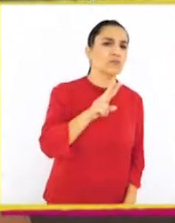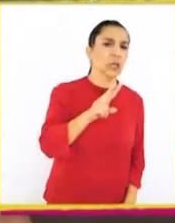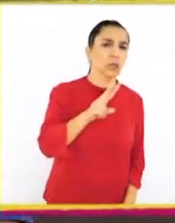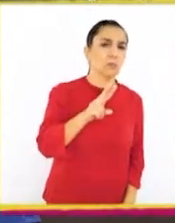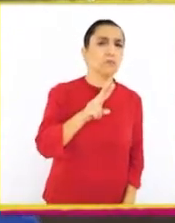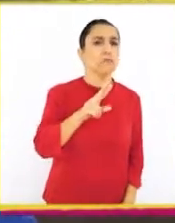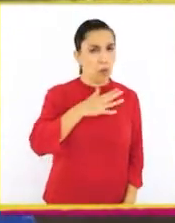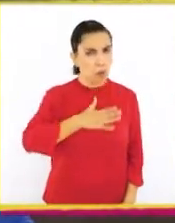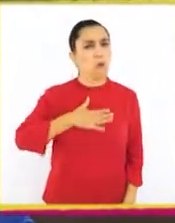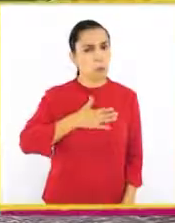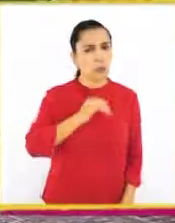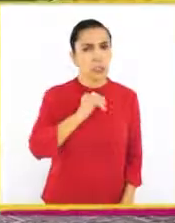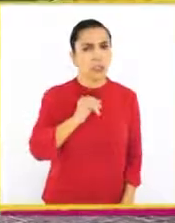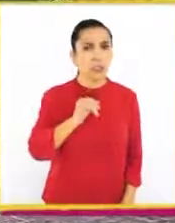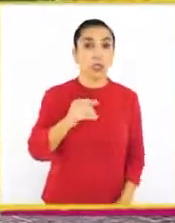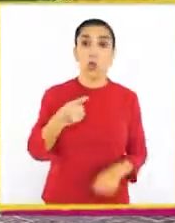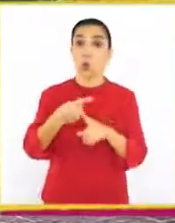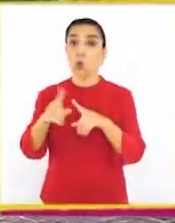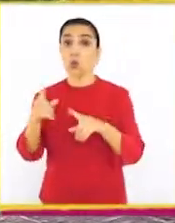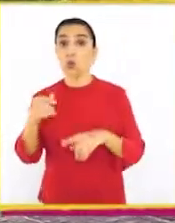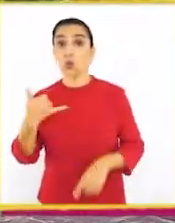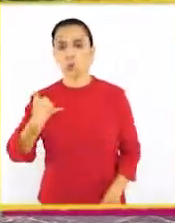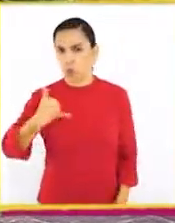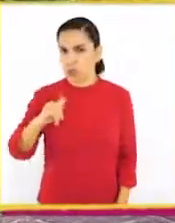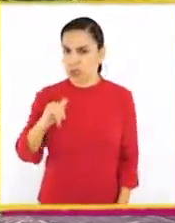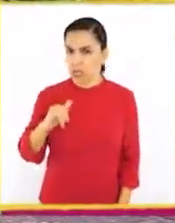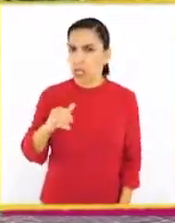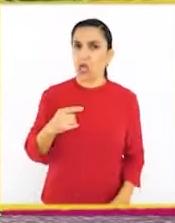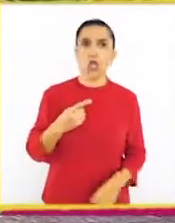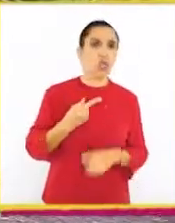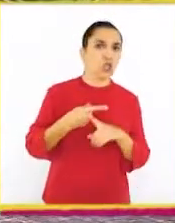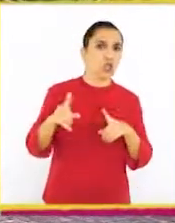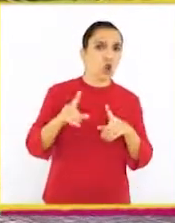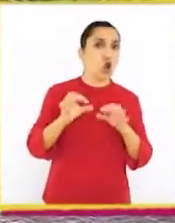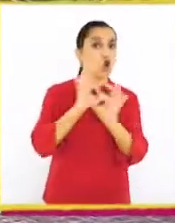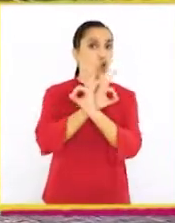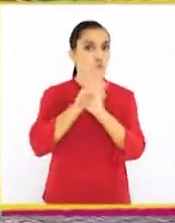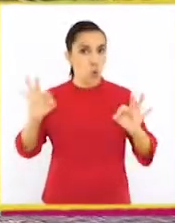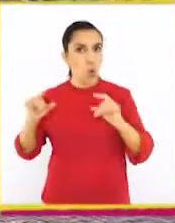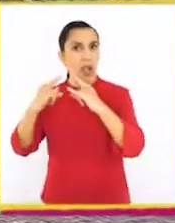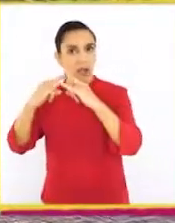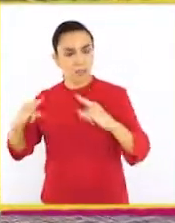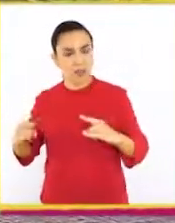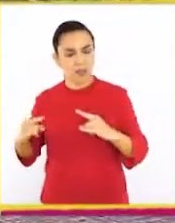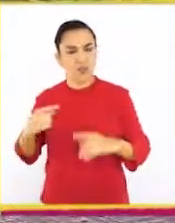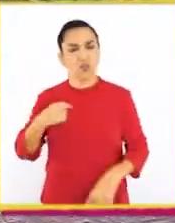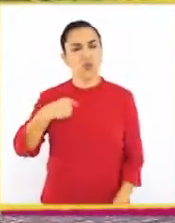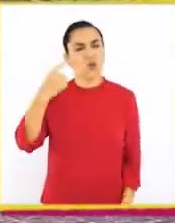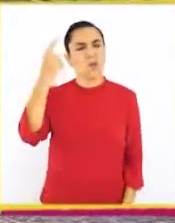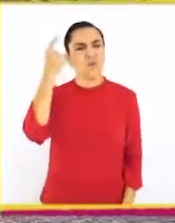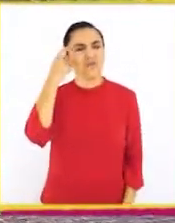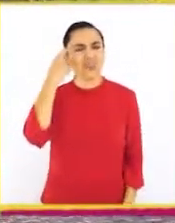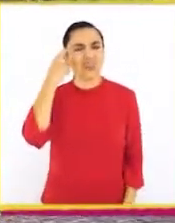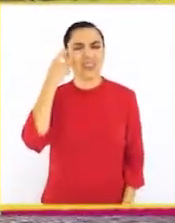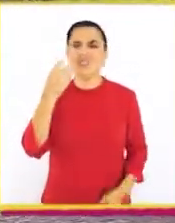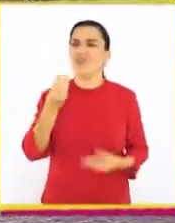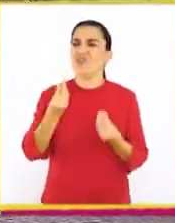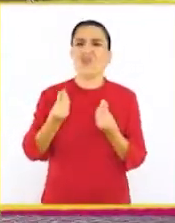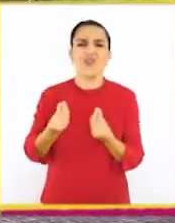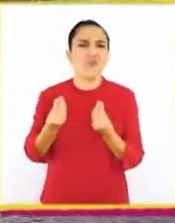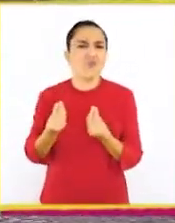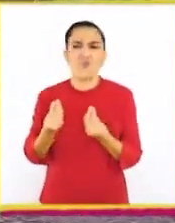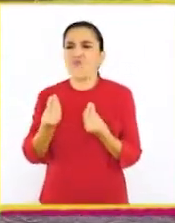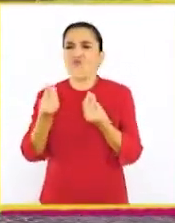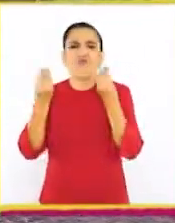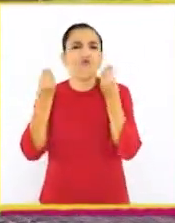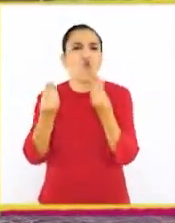Escucho que algunos que dicen que sí, otros que no y otros que nunca han ido. Pero yo me pregunto, ¿cuál puede ser